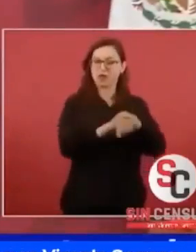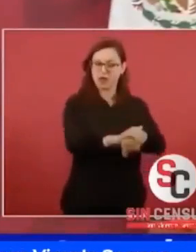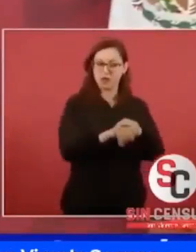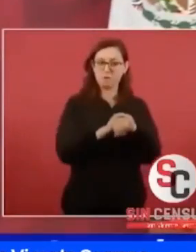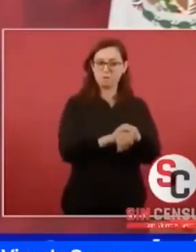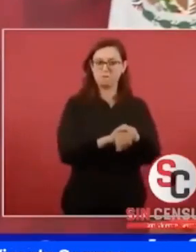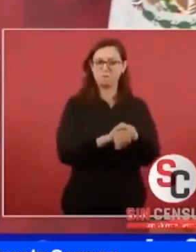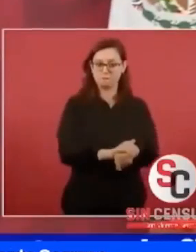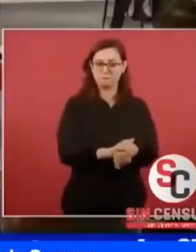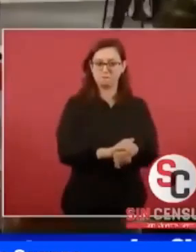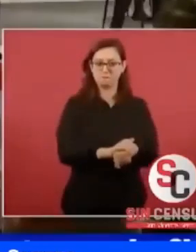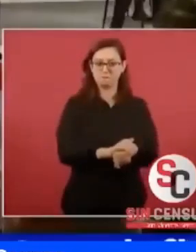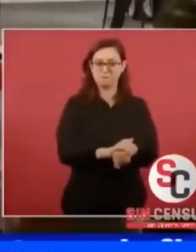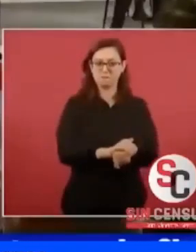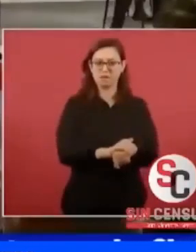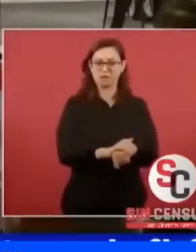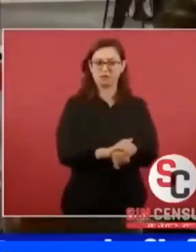un político